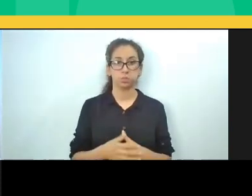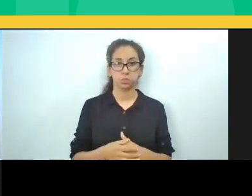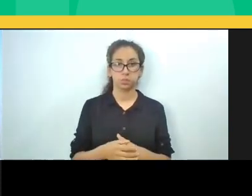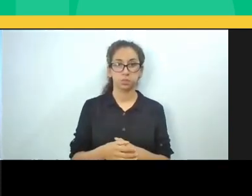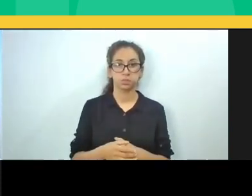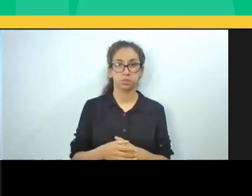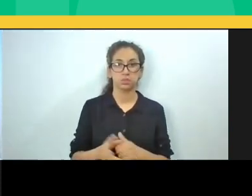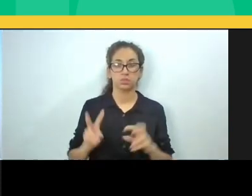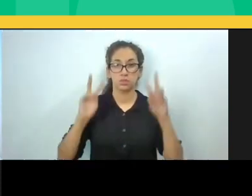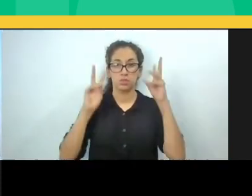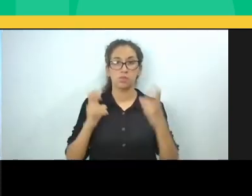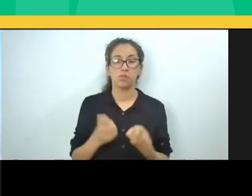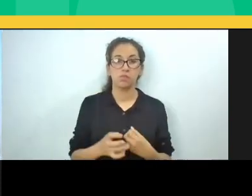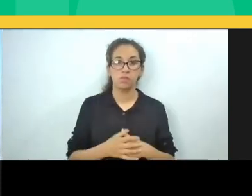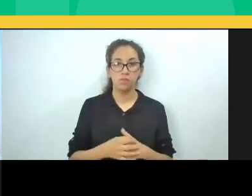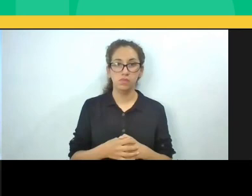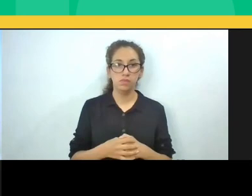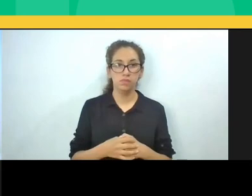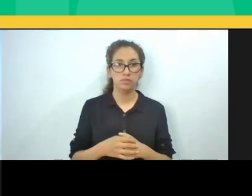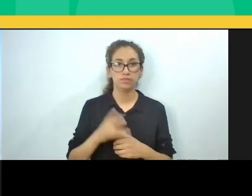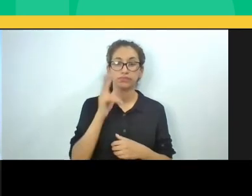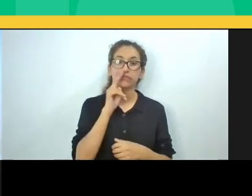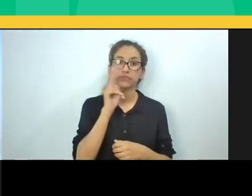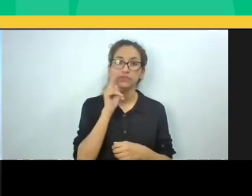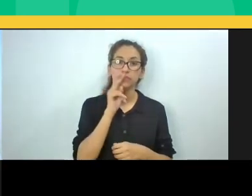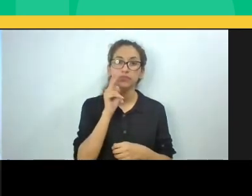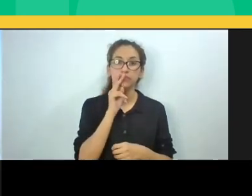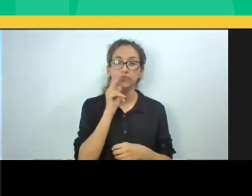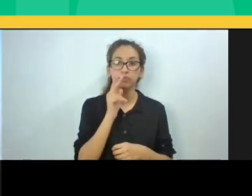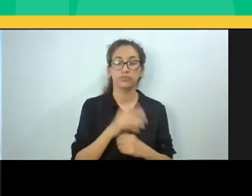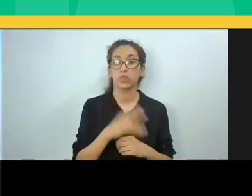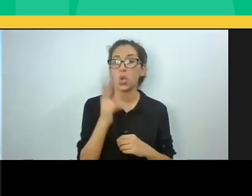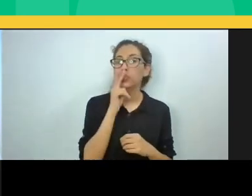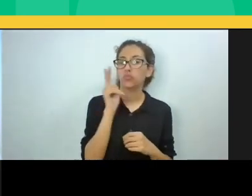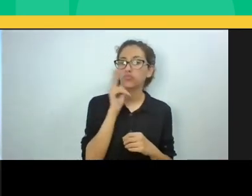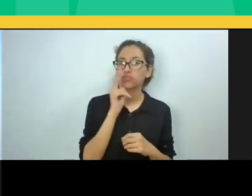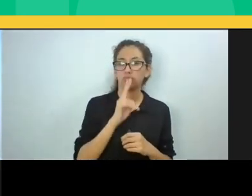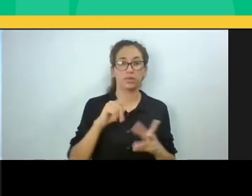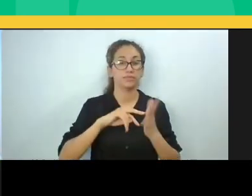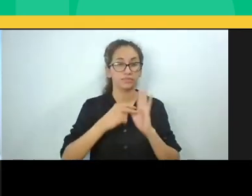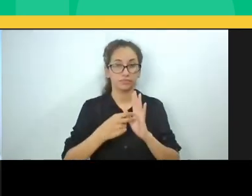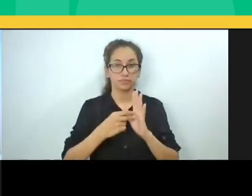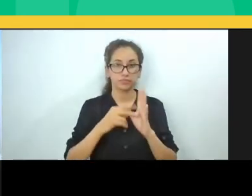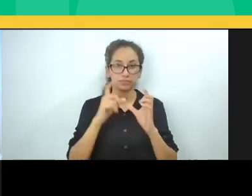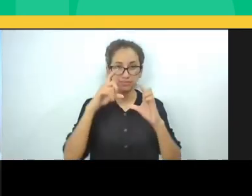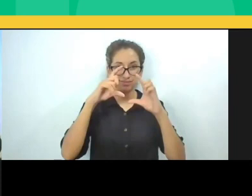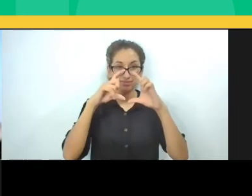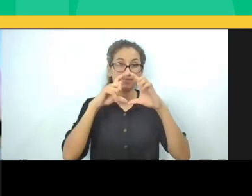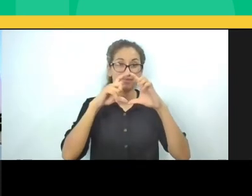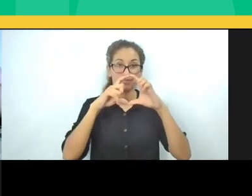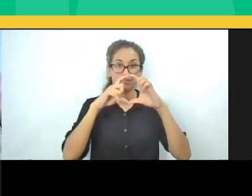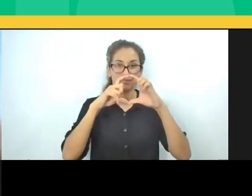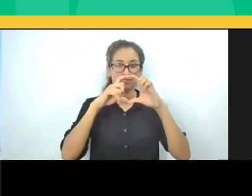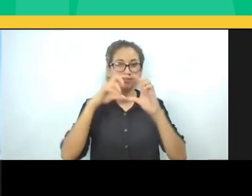tema del fumar cigarrillos es algo que muchas veces sale en las cajetillas, ¿no? Eso